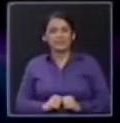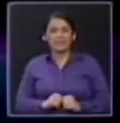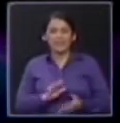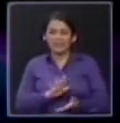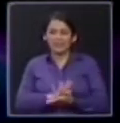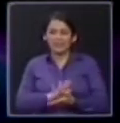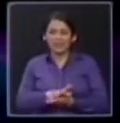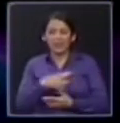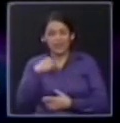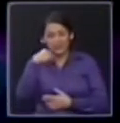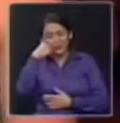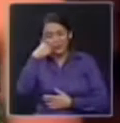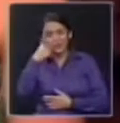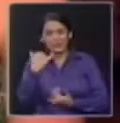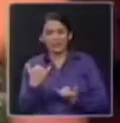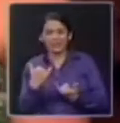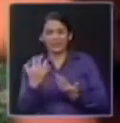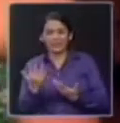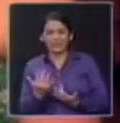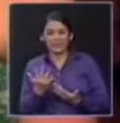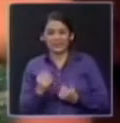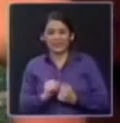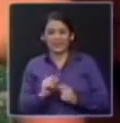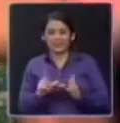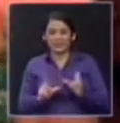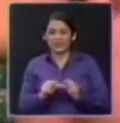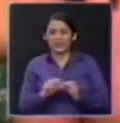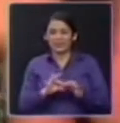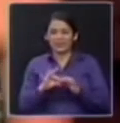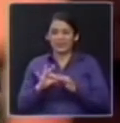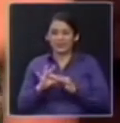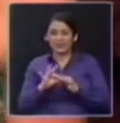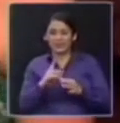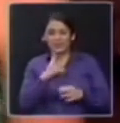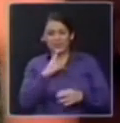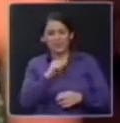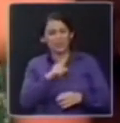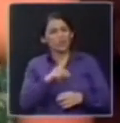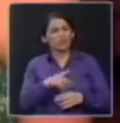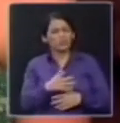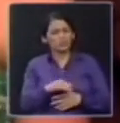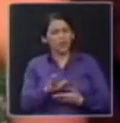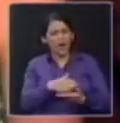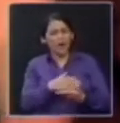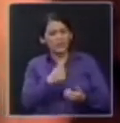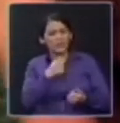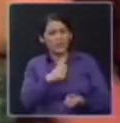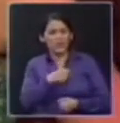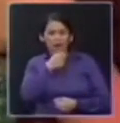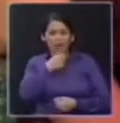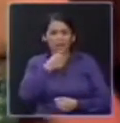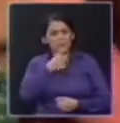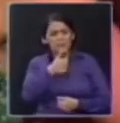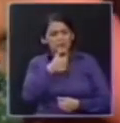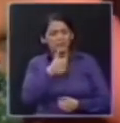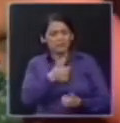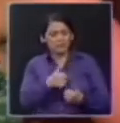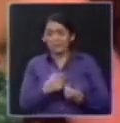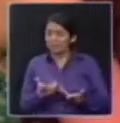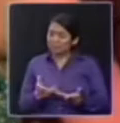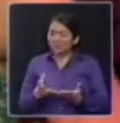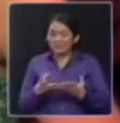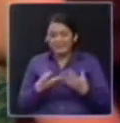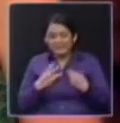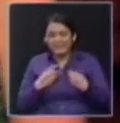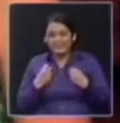cómoda y estoy confiando mucho en la opinión de mis compañeros y aparentemente no canto tan mal, entonces lo voy a hacer con todo el amor que